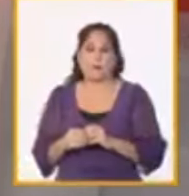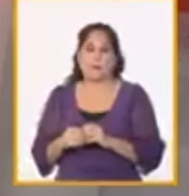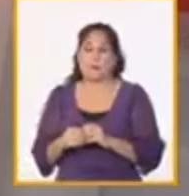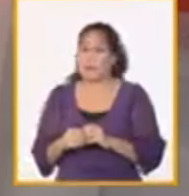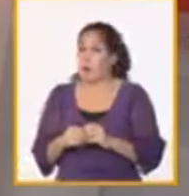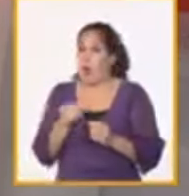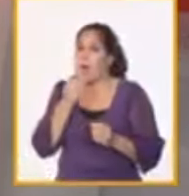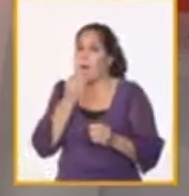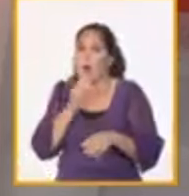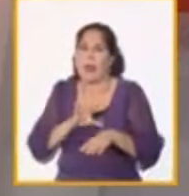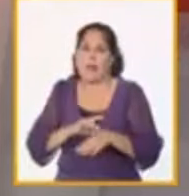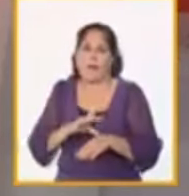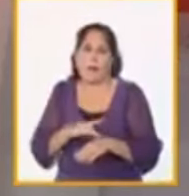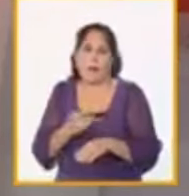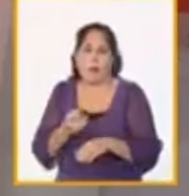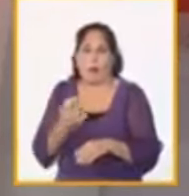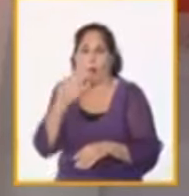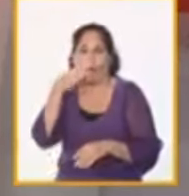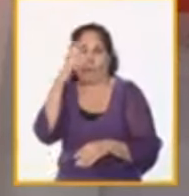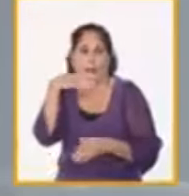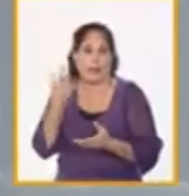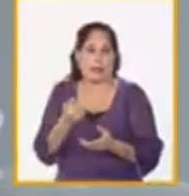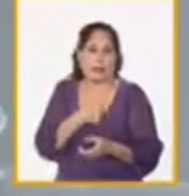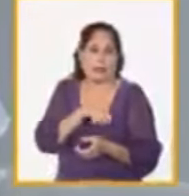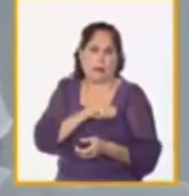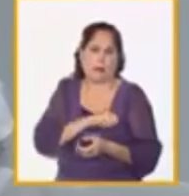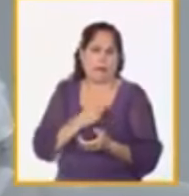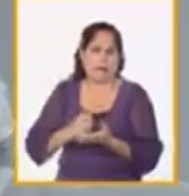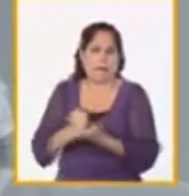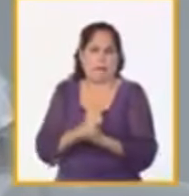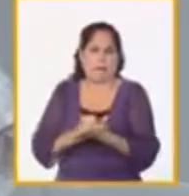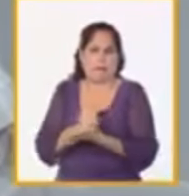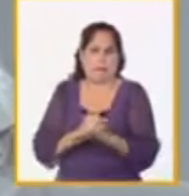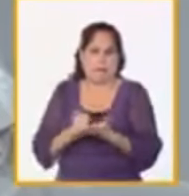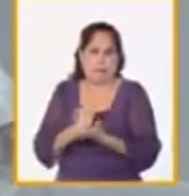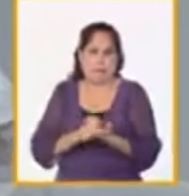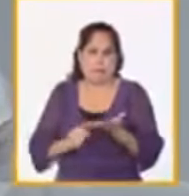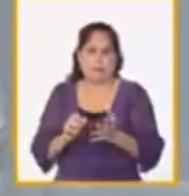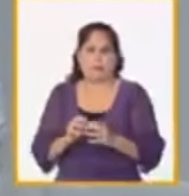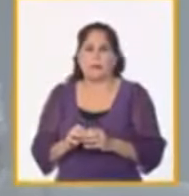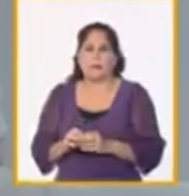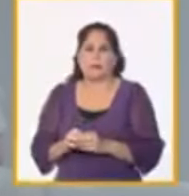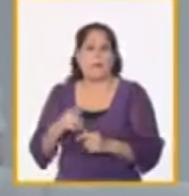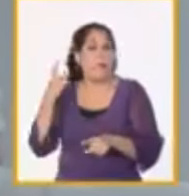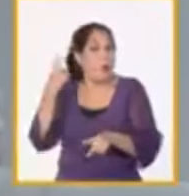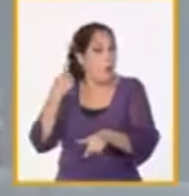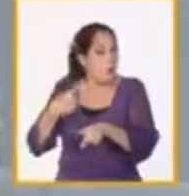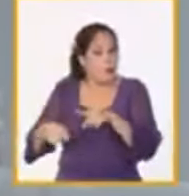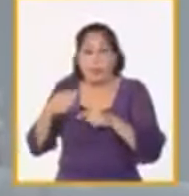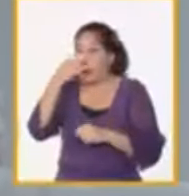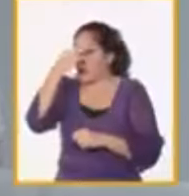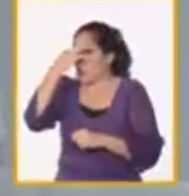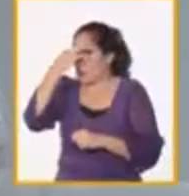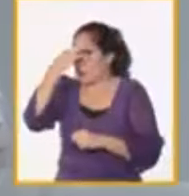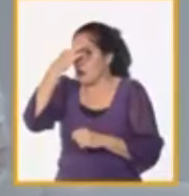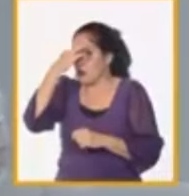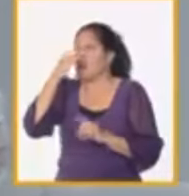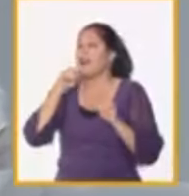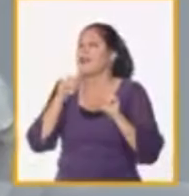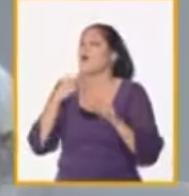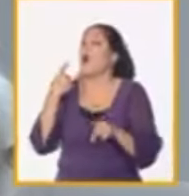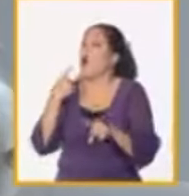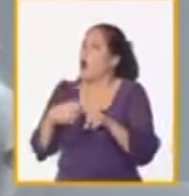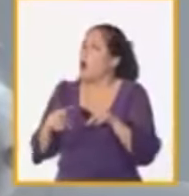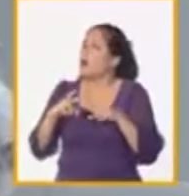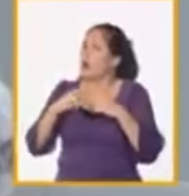y las molestias que le causa a la población. Las obstrucciones ya tienen otro nivel de intervención